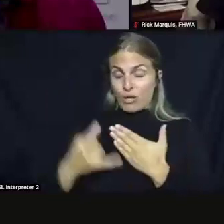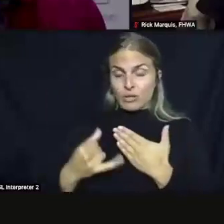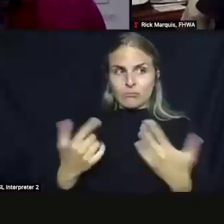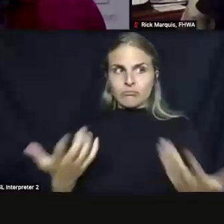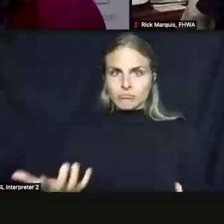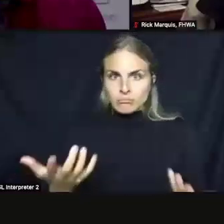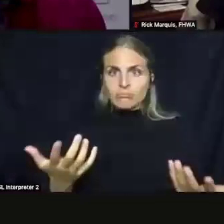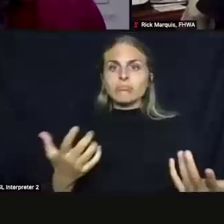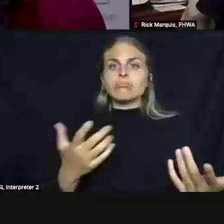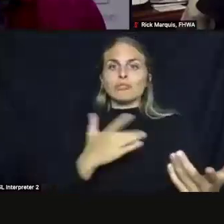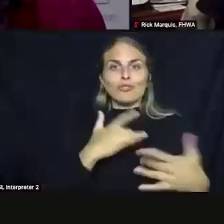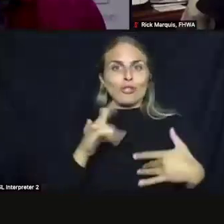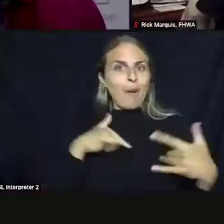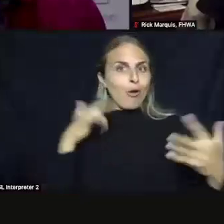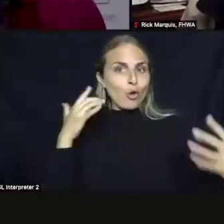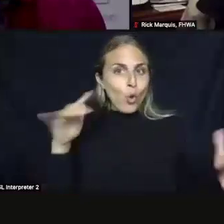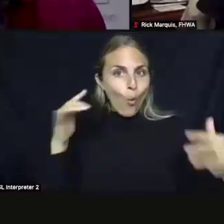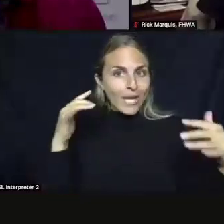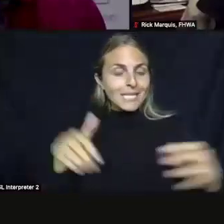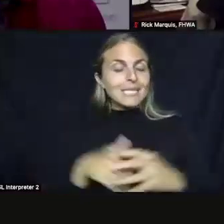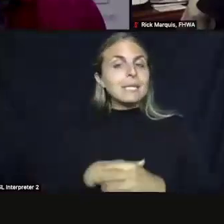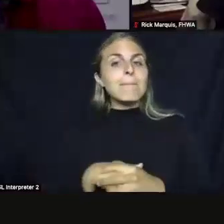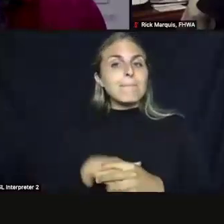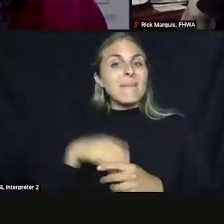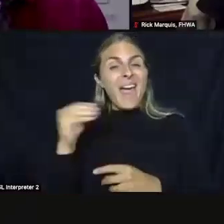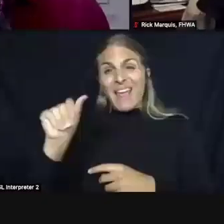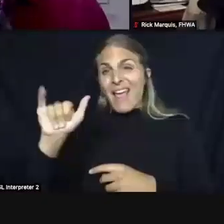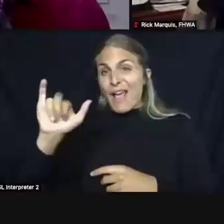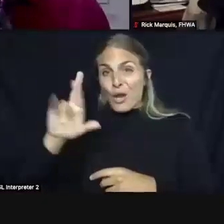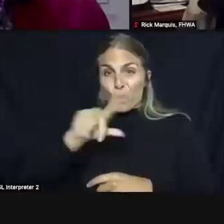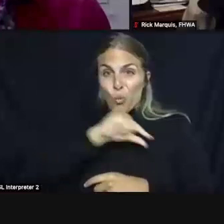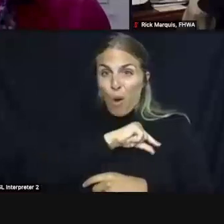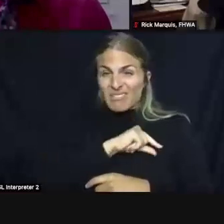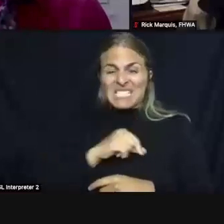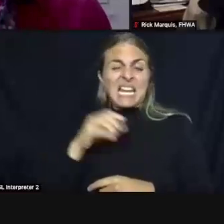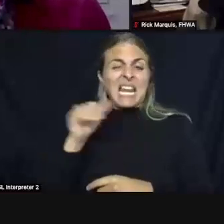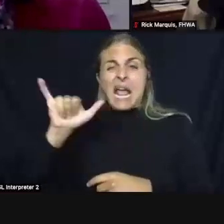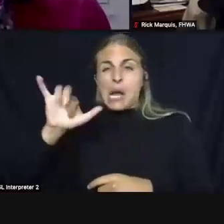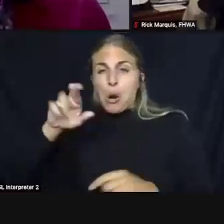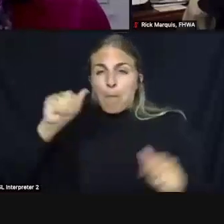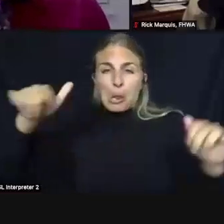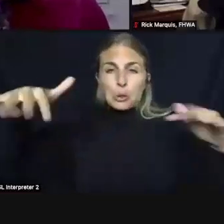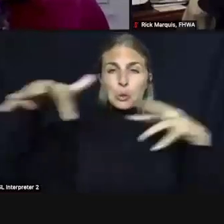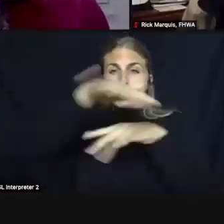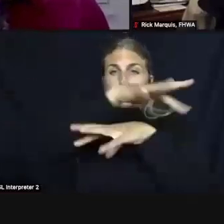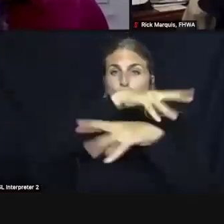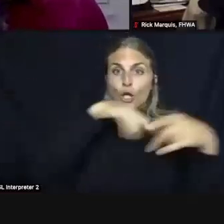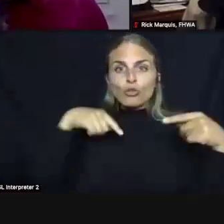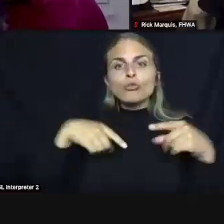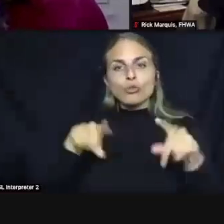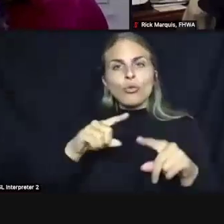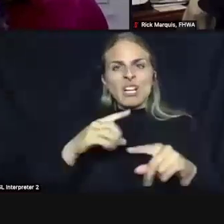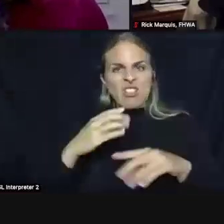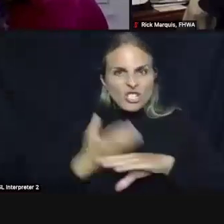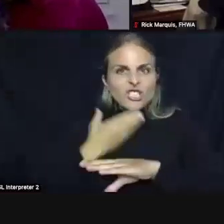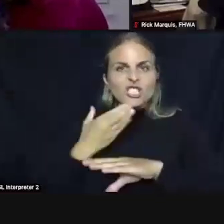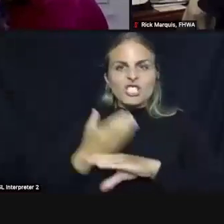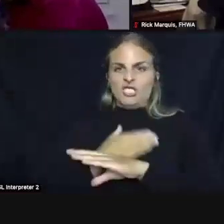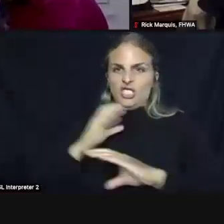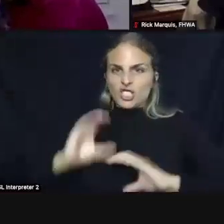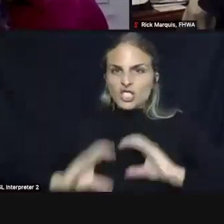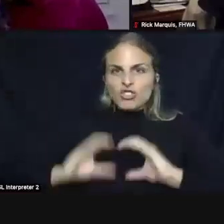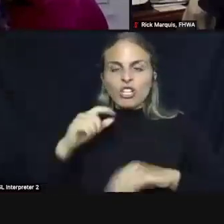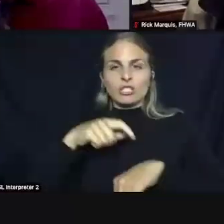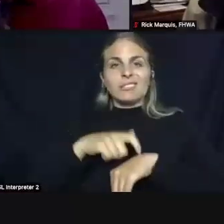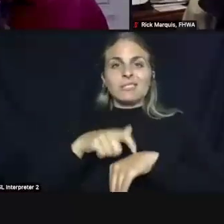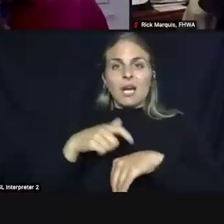proyecto I-81. Primero, estoy preocupado en cuanto a el ruido y la